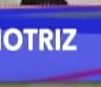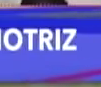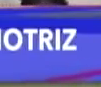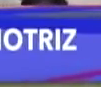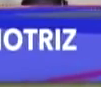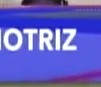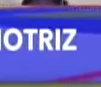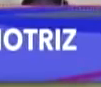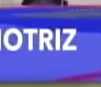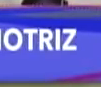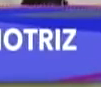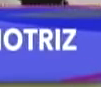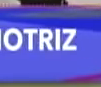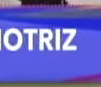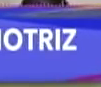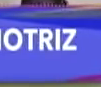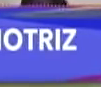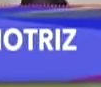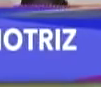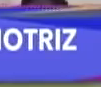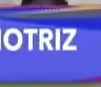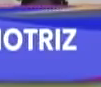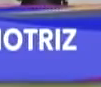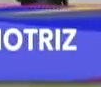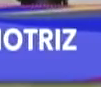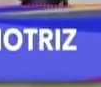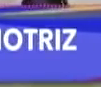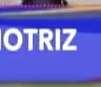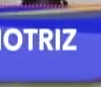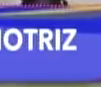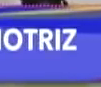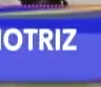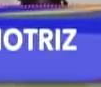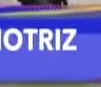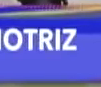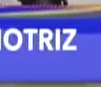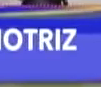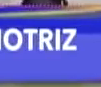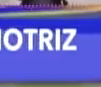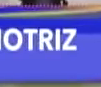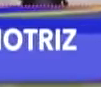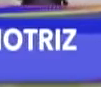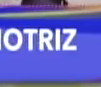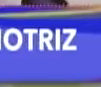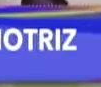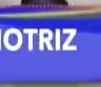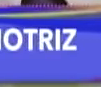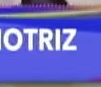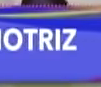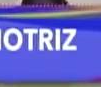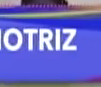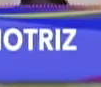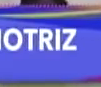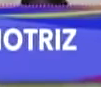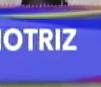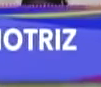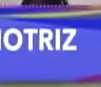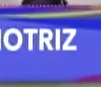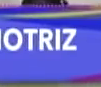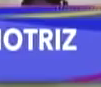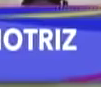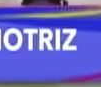bolivariana, un motor industrial específico, concreto, para activar toda la capacidad productiva automotriz de